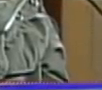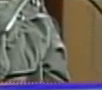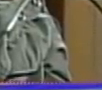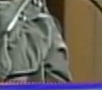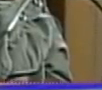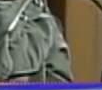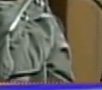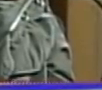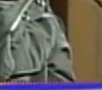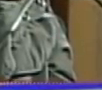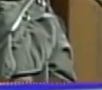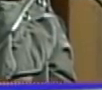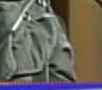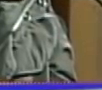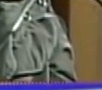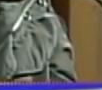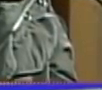Saludo